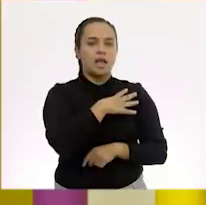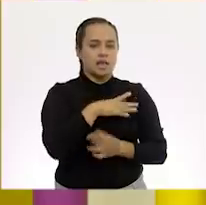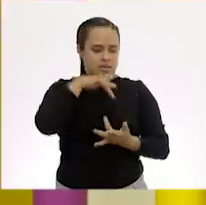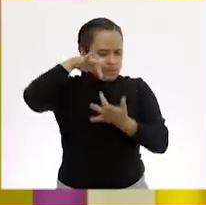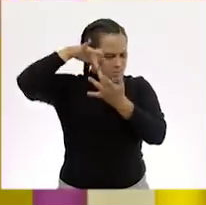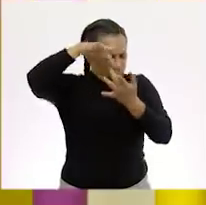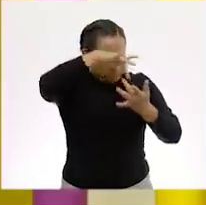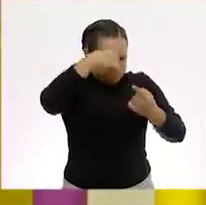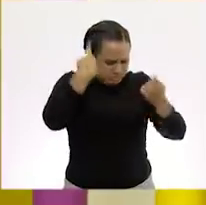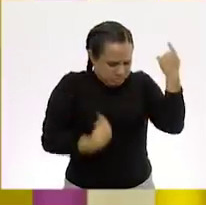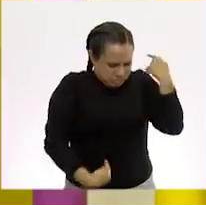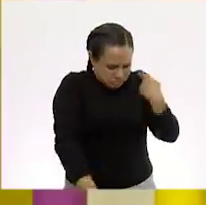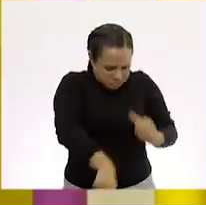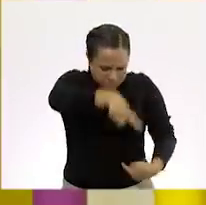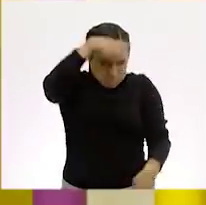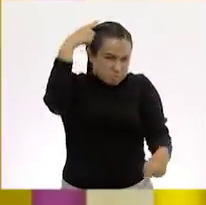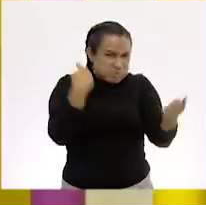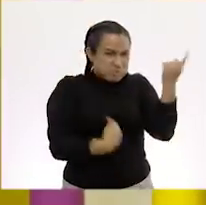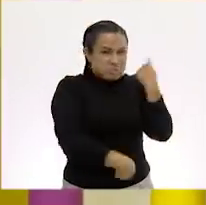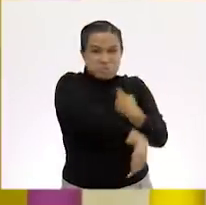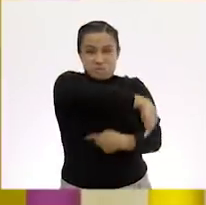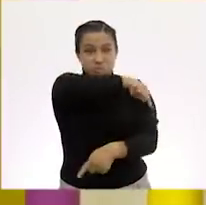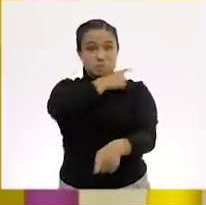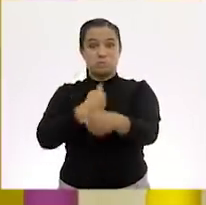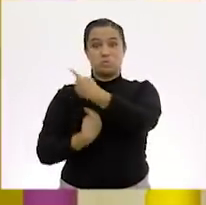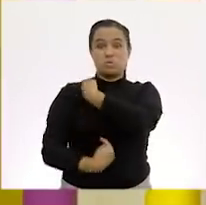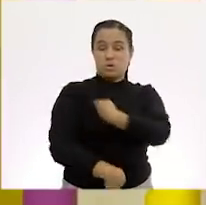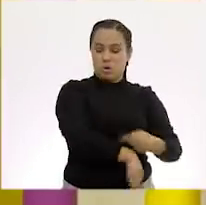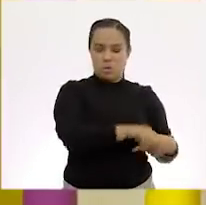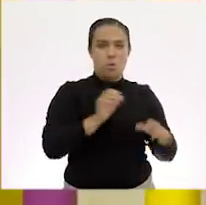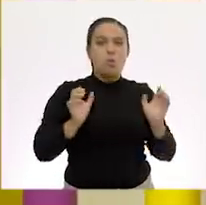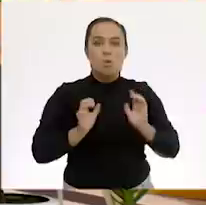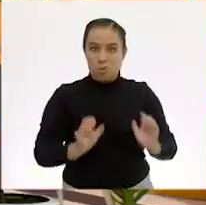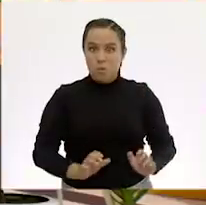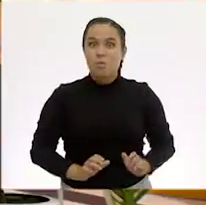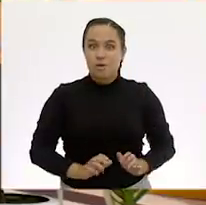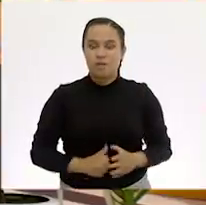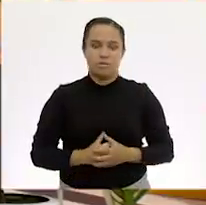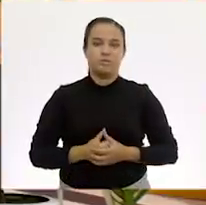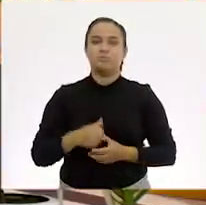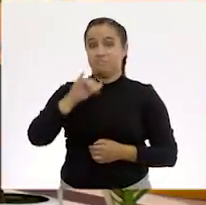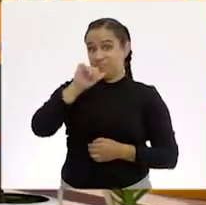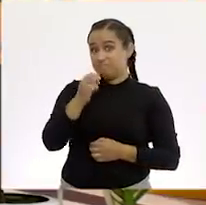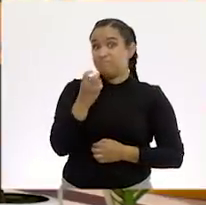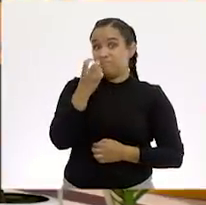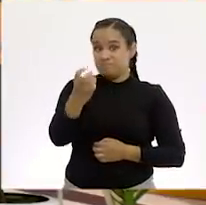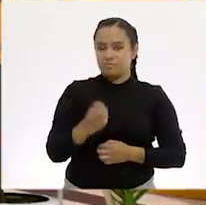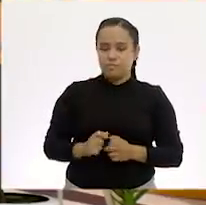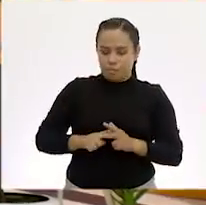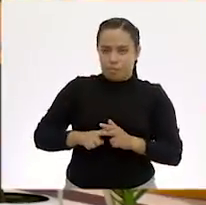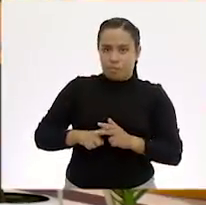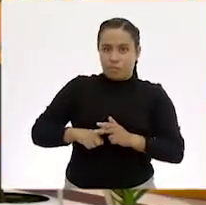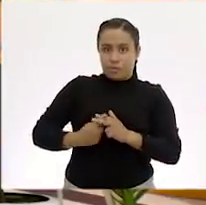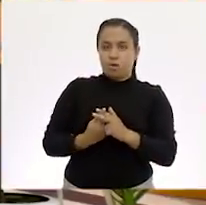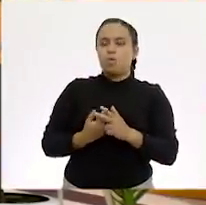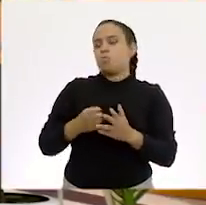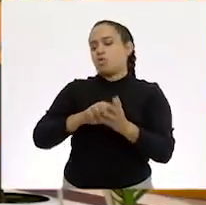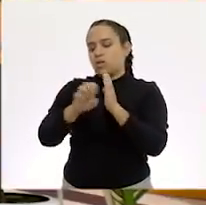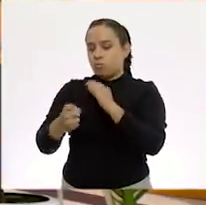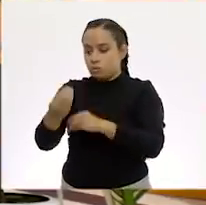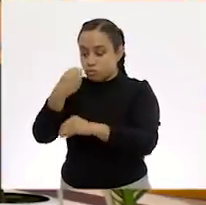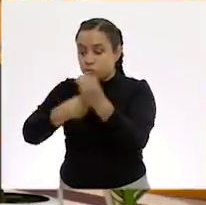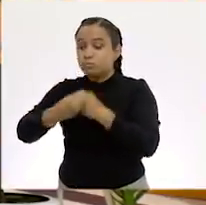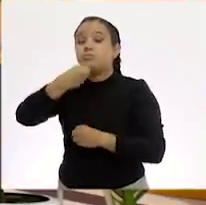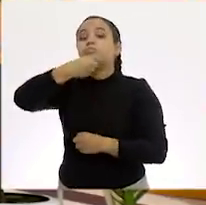red enorme de carreteras por todo nuestro cuerpo. Así es, entonces, ese proceso que inicia en la ingestión de algún